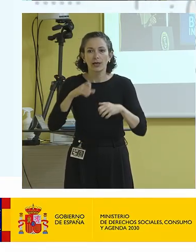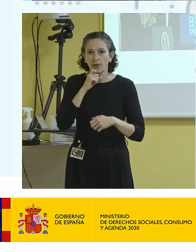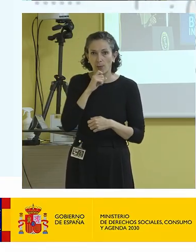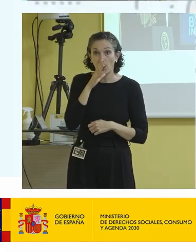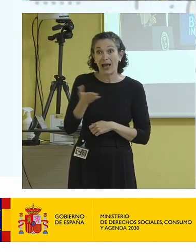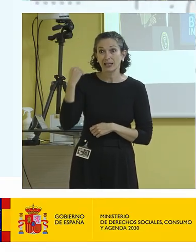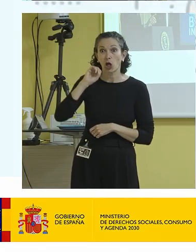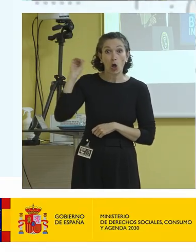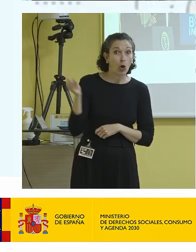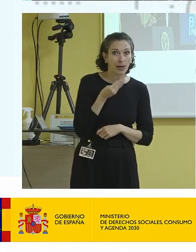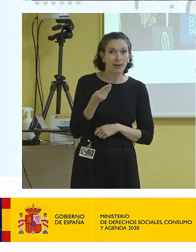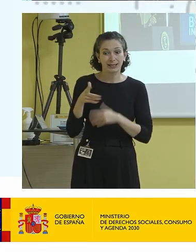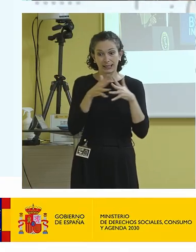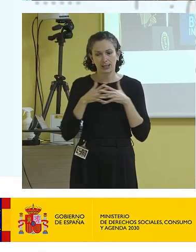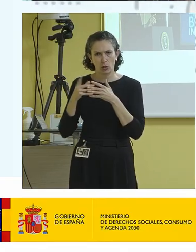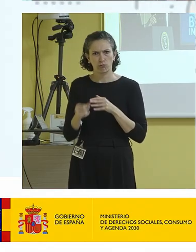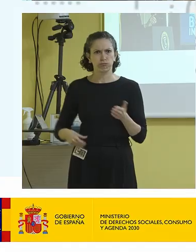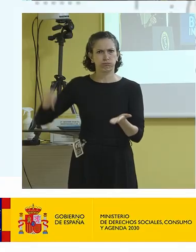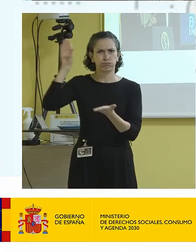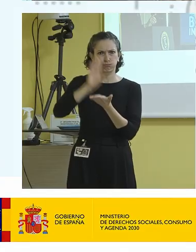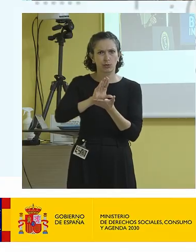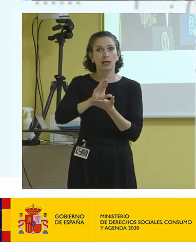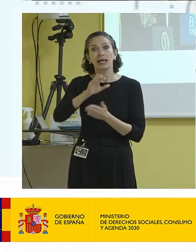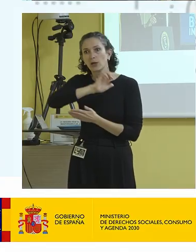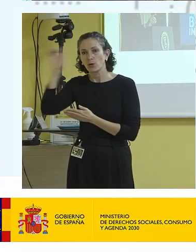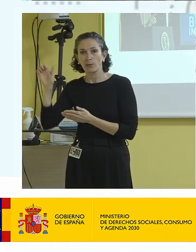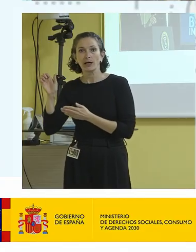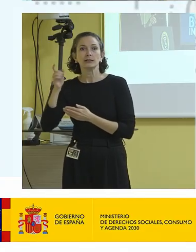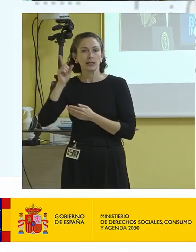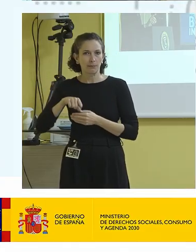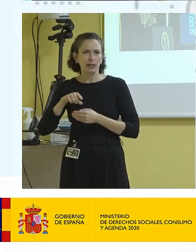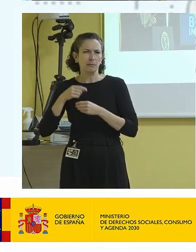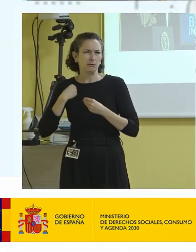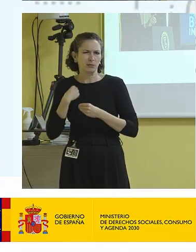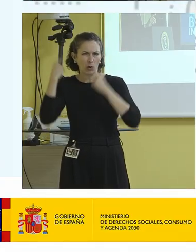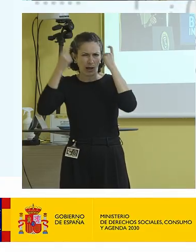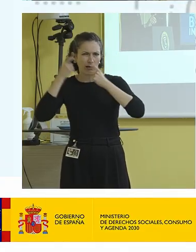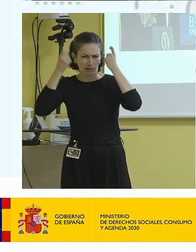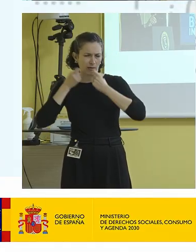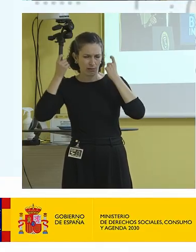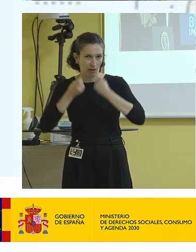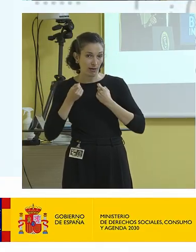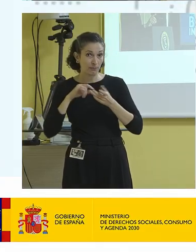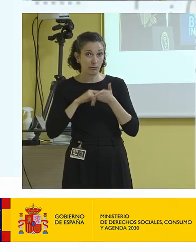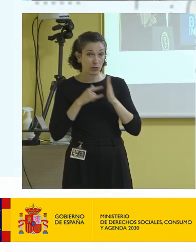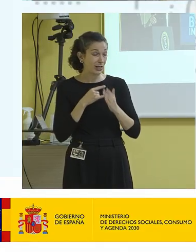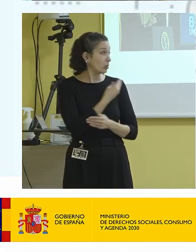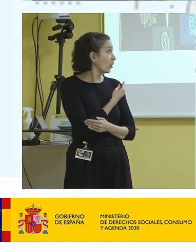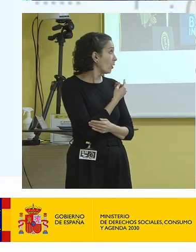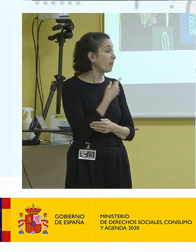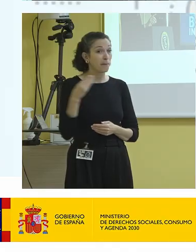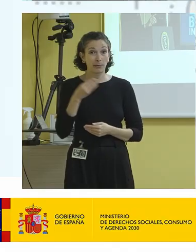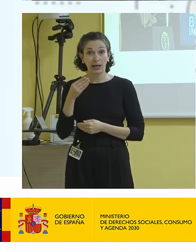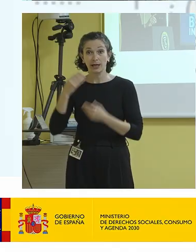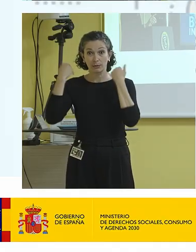hizo una grandísima inversión en Estados Unidos y Europa intentó hacer lo mismo con el Human Brain Project. De hecho, a que lo tengáis en cuenta, el proyecto Brain lo lleva un